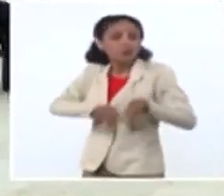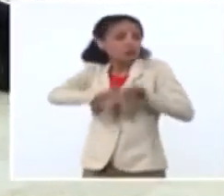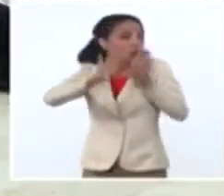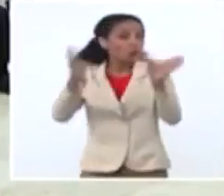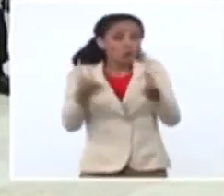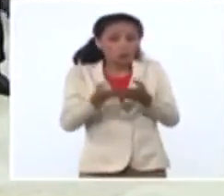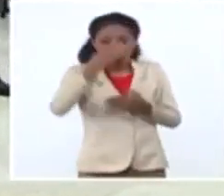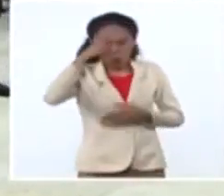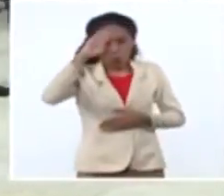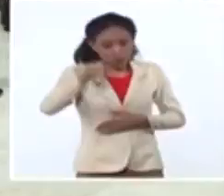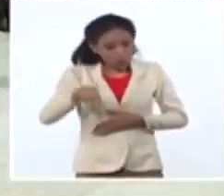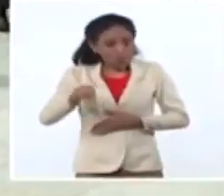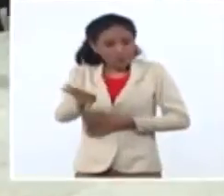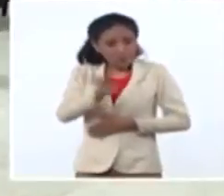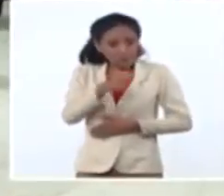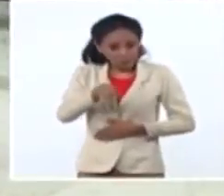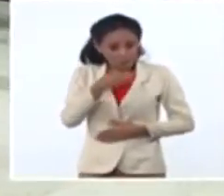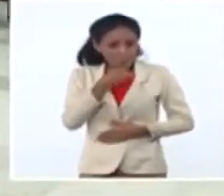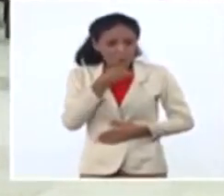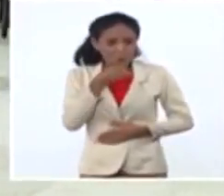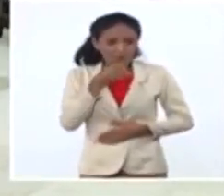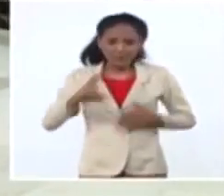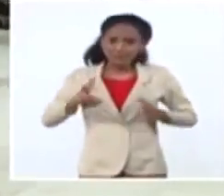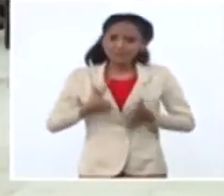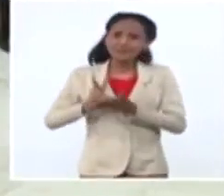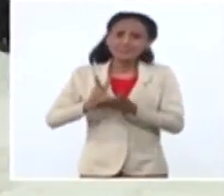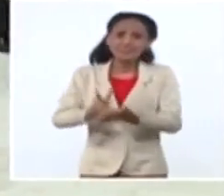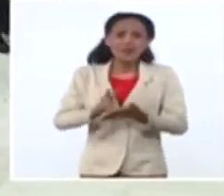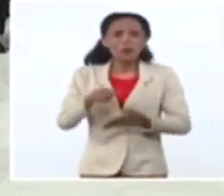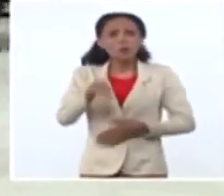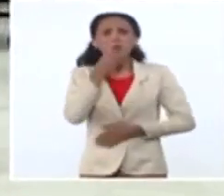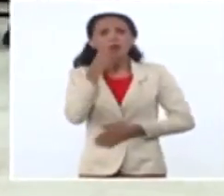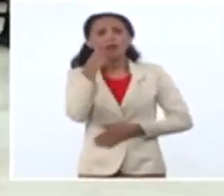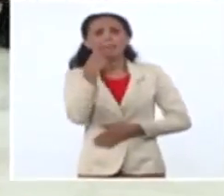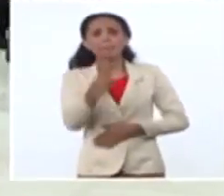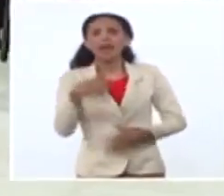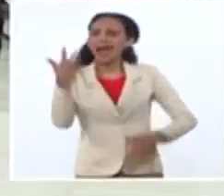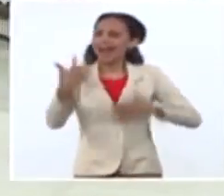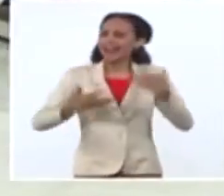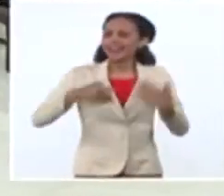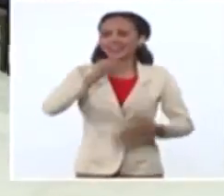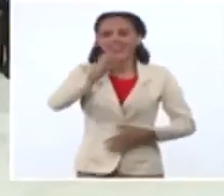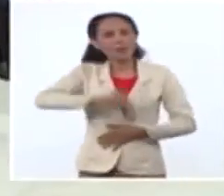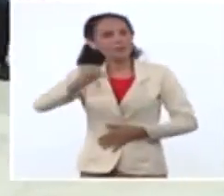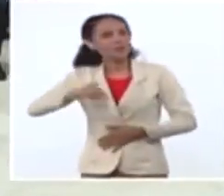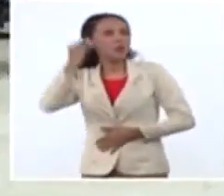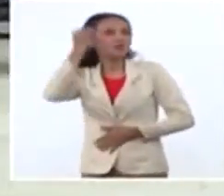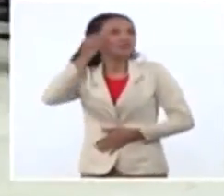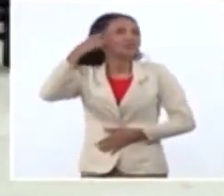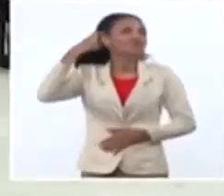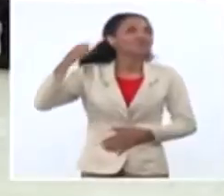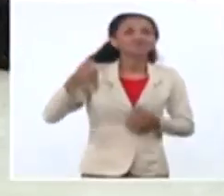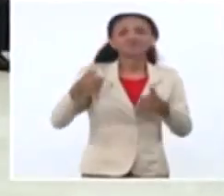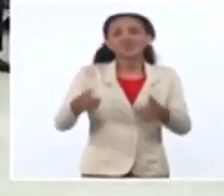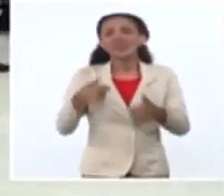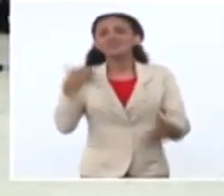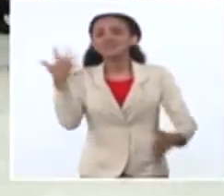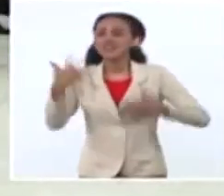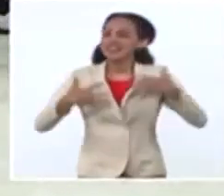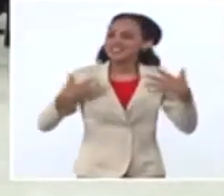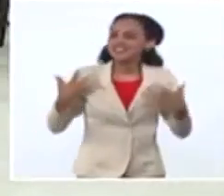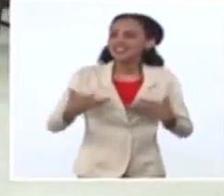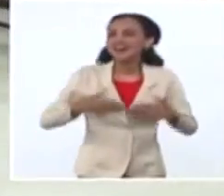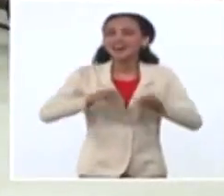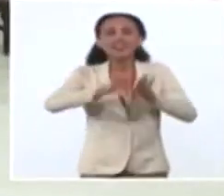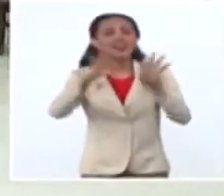hacerlo. Y lo que verán es la alegría de la gente, la esperanza, la felicidad de las familias y de